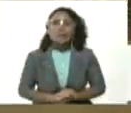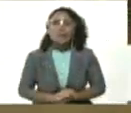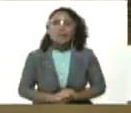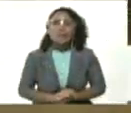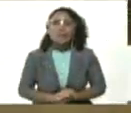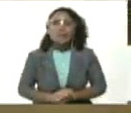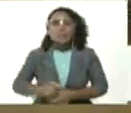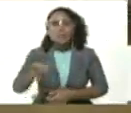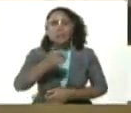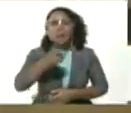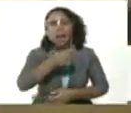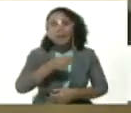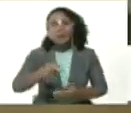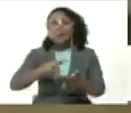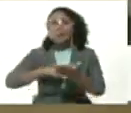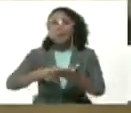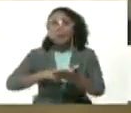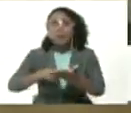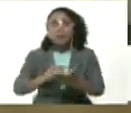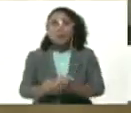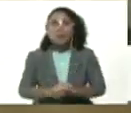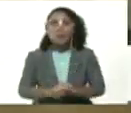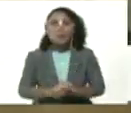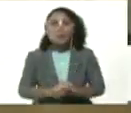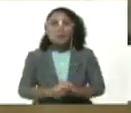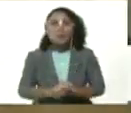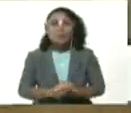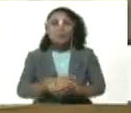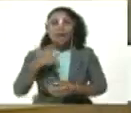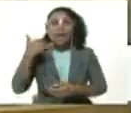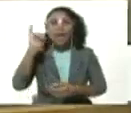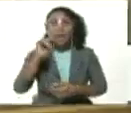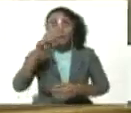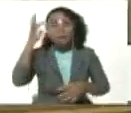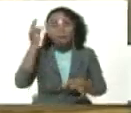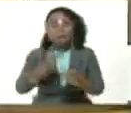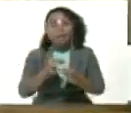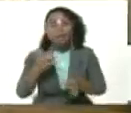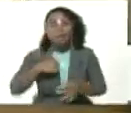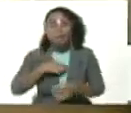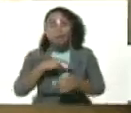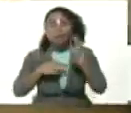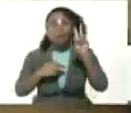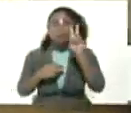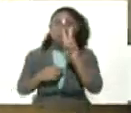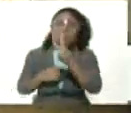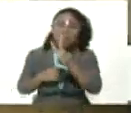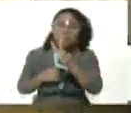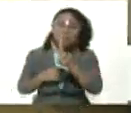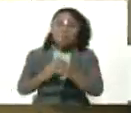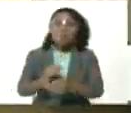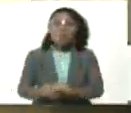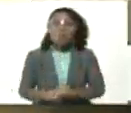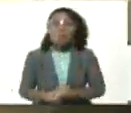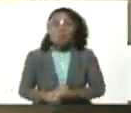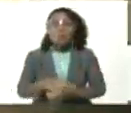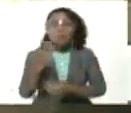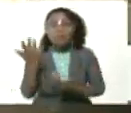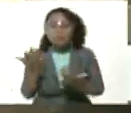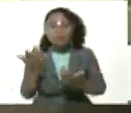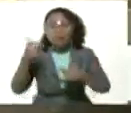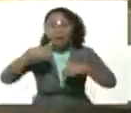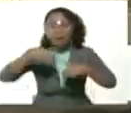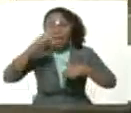para buscar resultados. Tengo mucha fe, por lo que ya estoy viendo, de que este